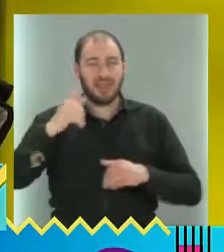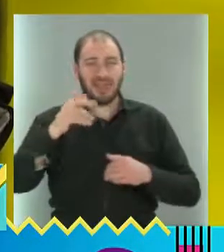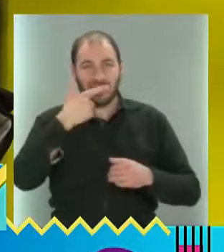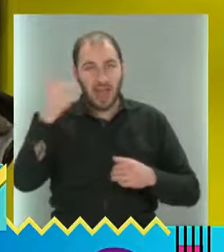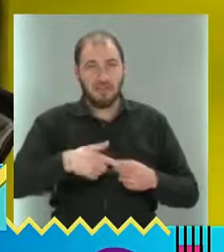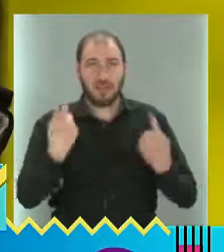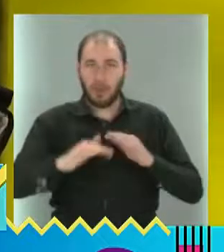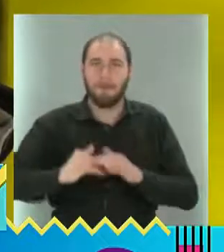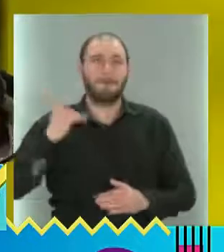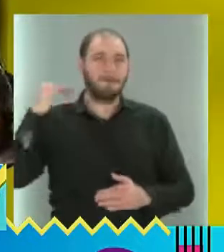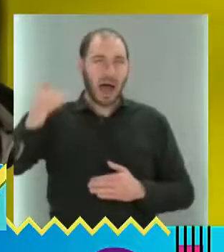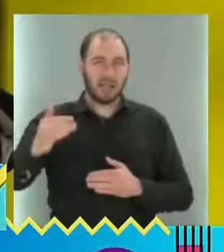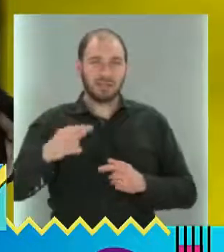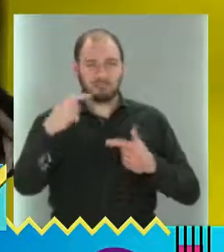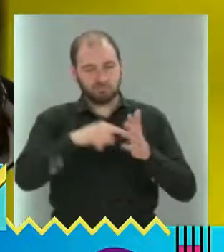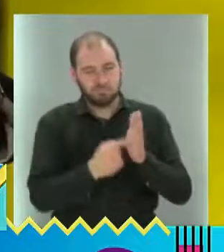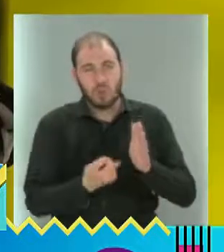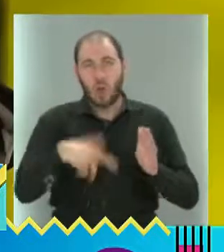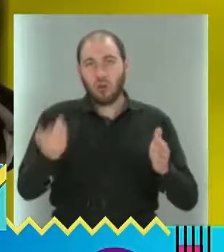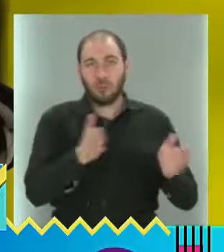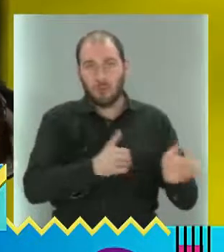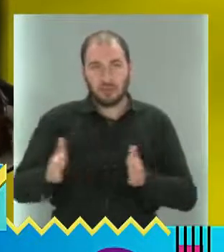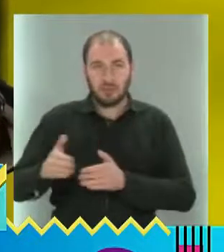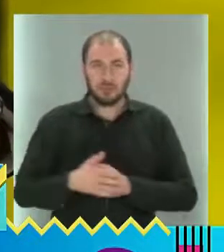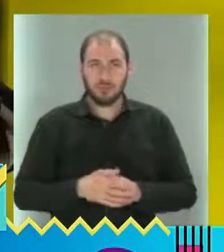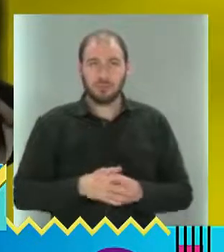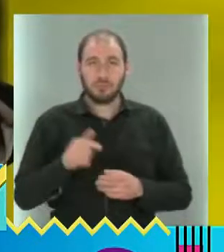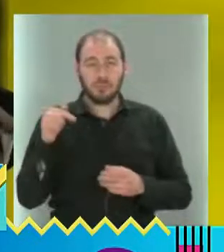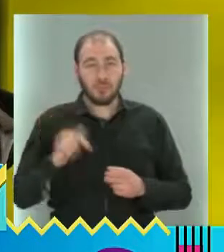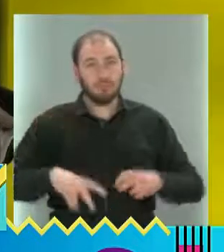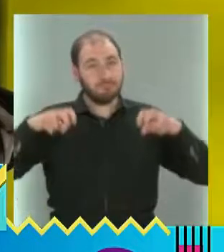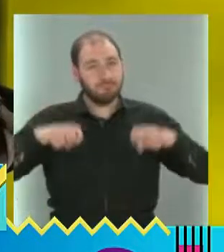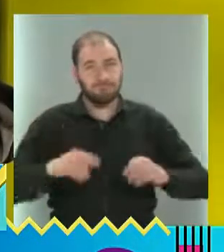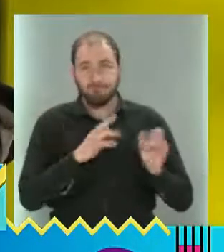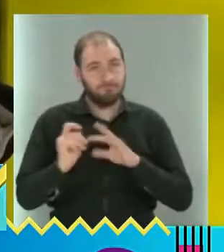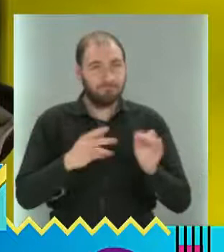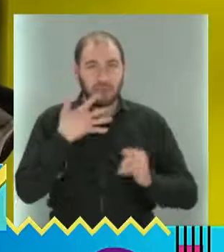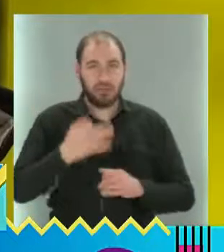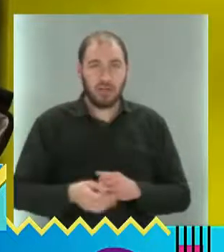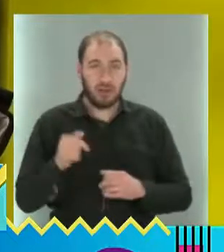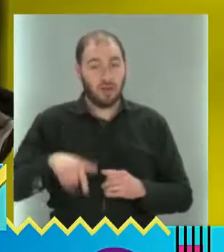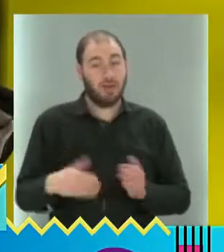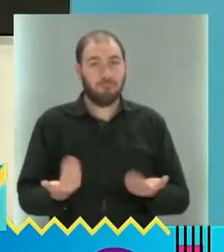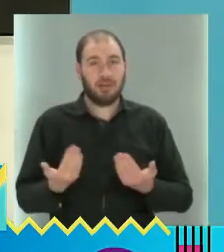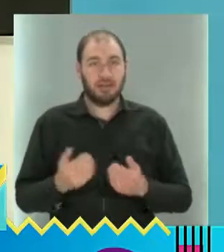costo enorme en otros aspectos del proceso que hay que sentarse a discutirlo en serio, y no lo estamos